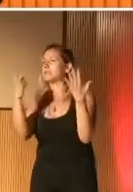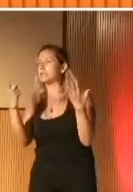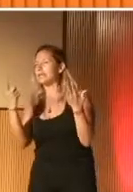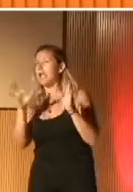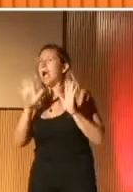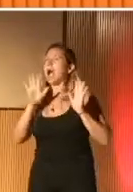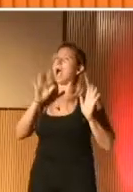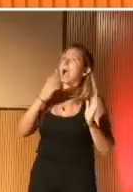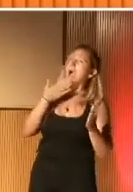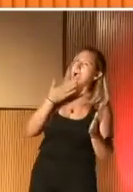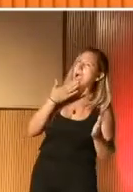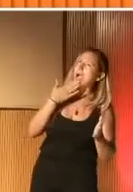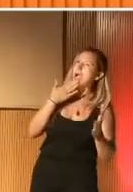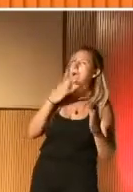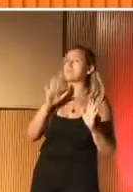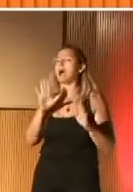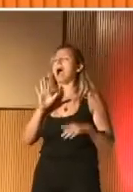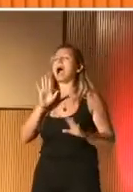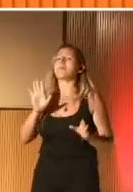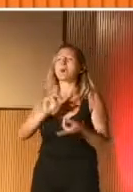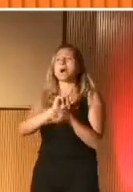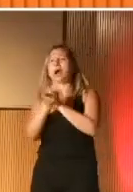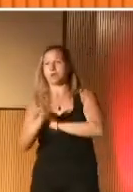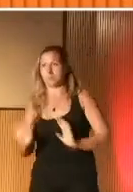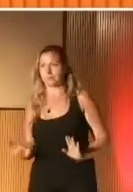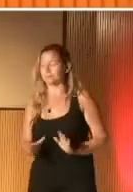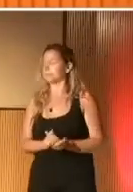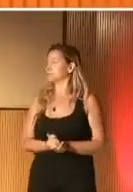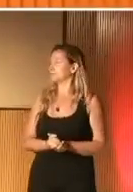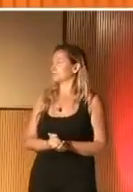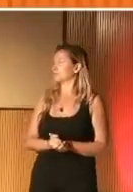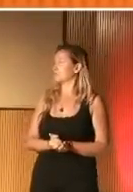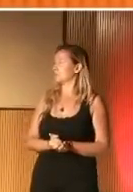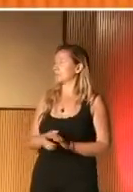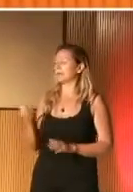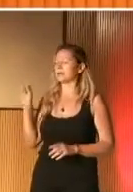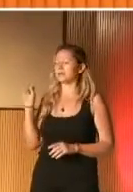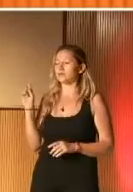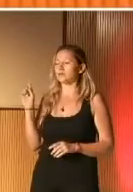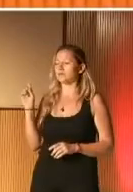sido diferente. Y esta es la historia que os vengo a contar. Esta historia tiene lugar...